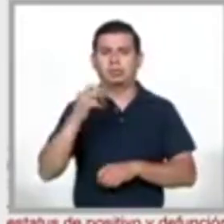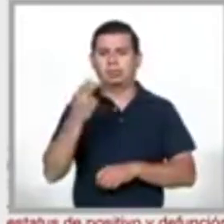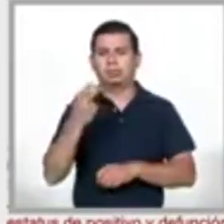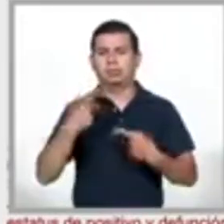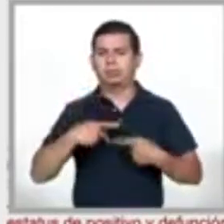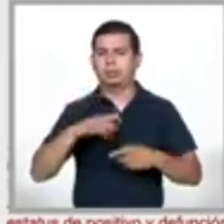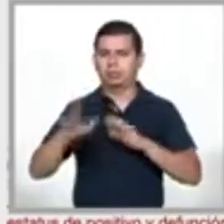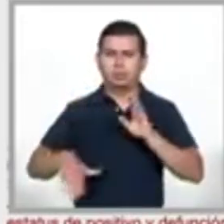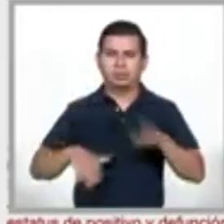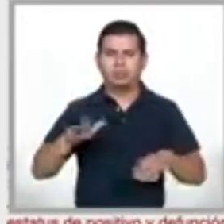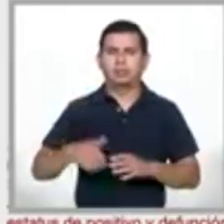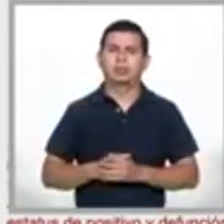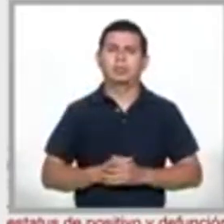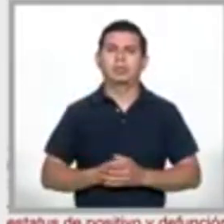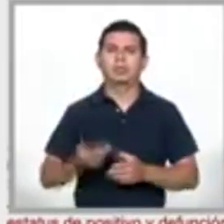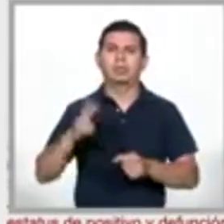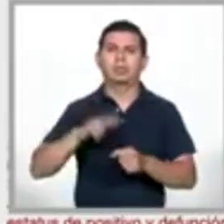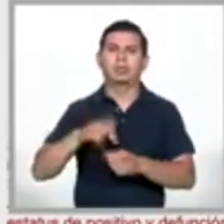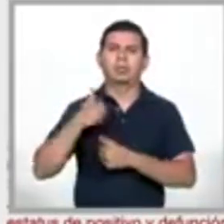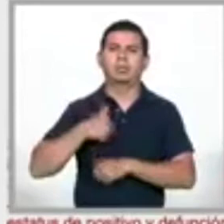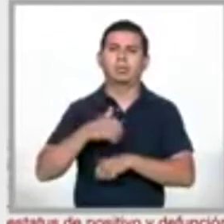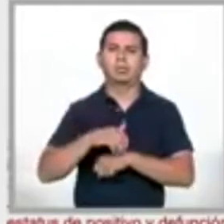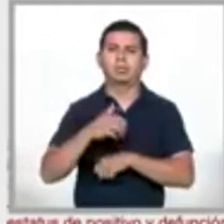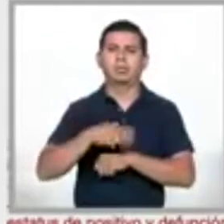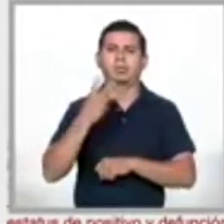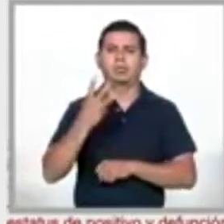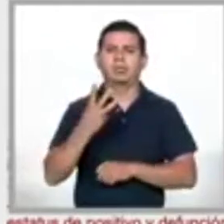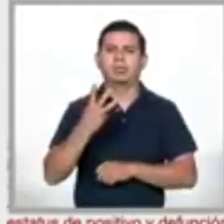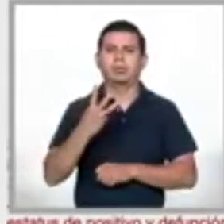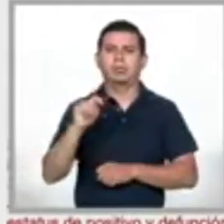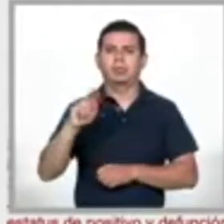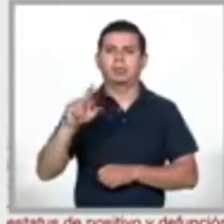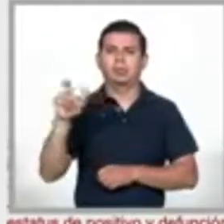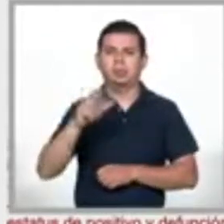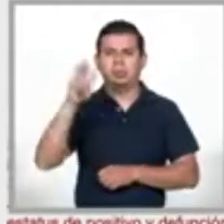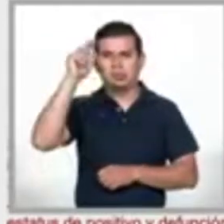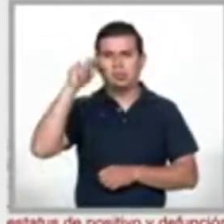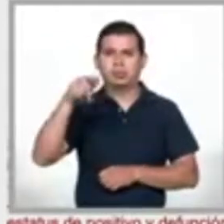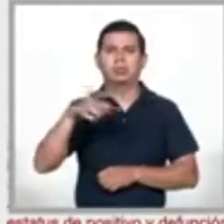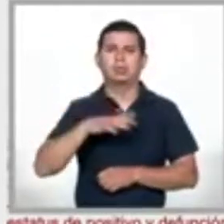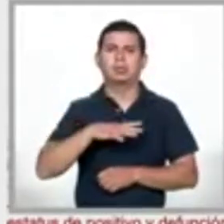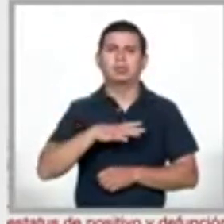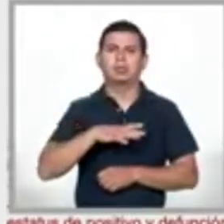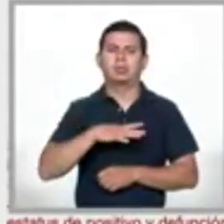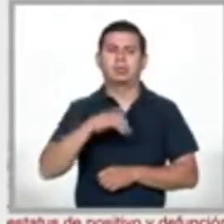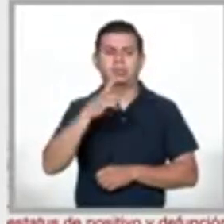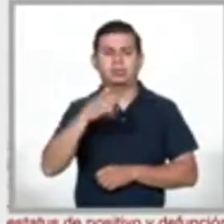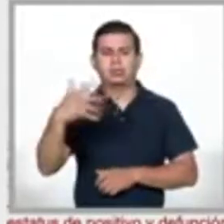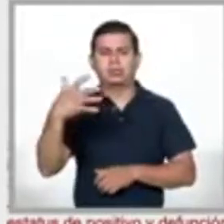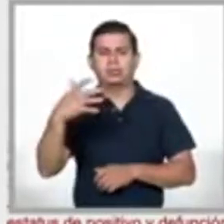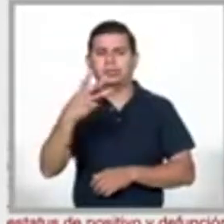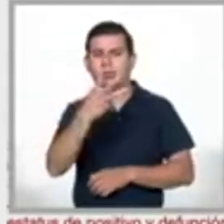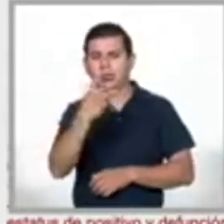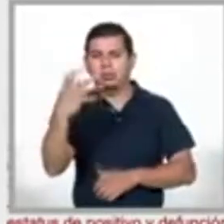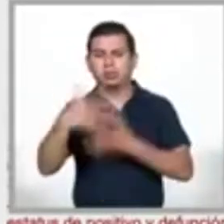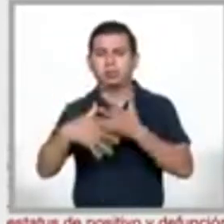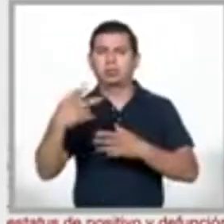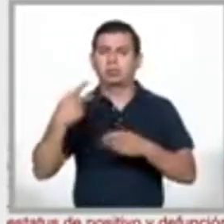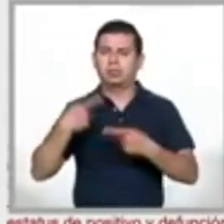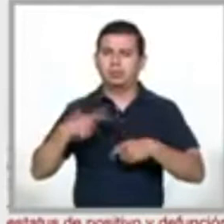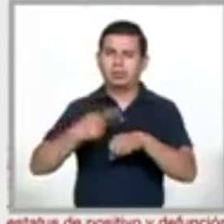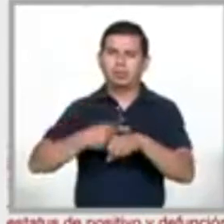25 defunciones. En la jurisdicción sanitaria número 3, Tuxtepec, 315 casos confirmados